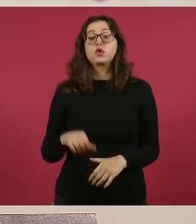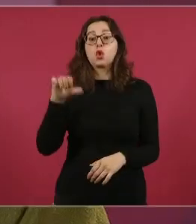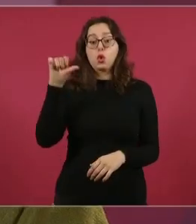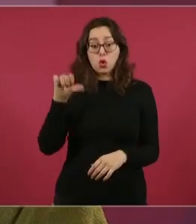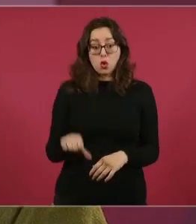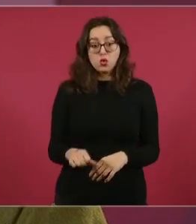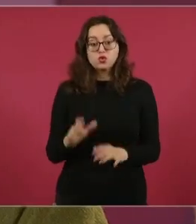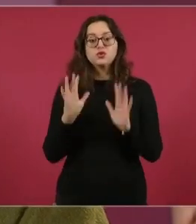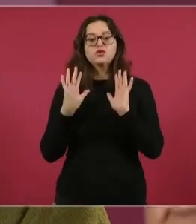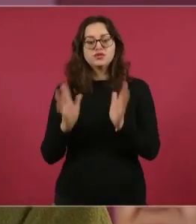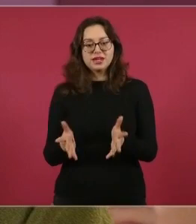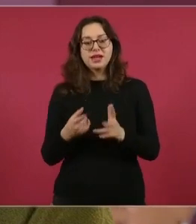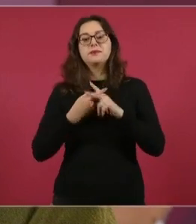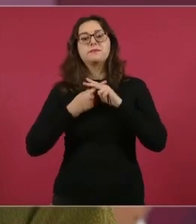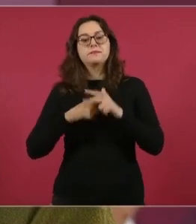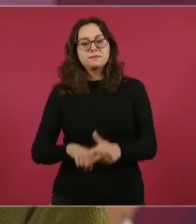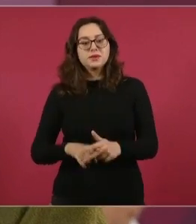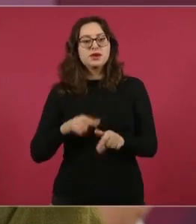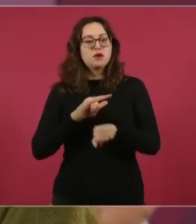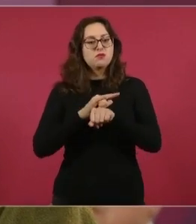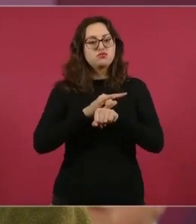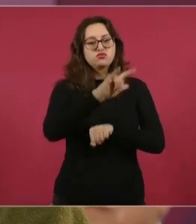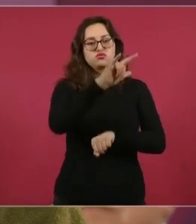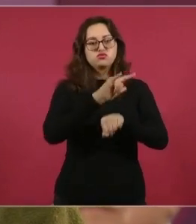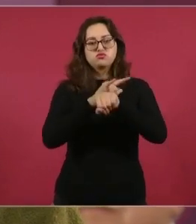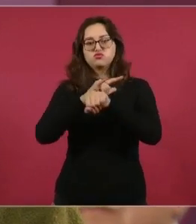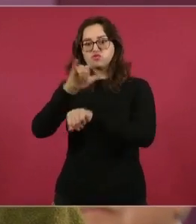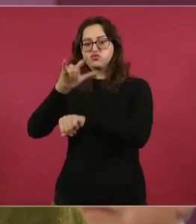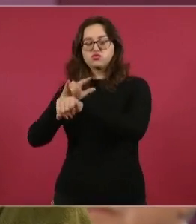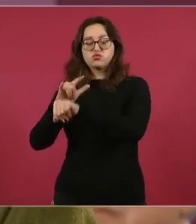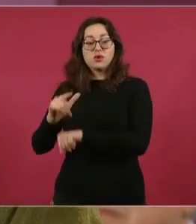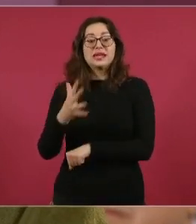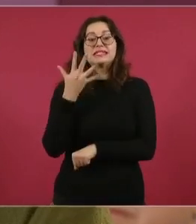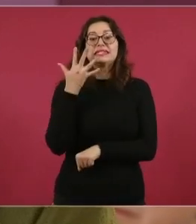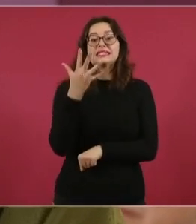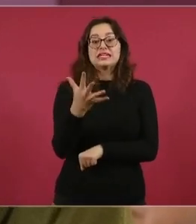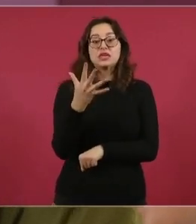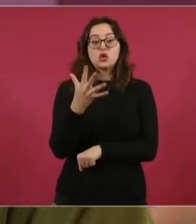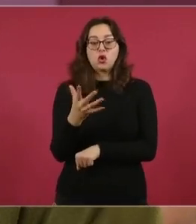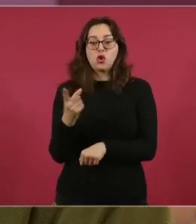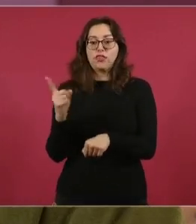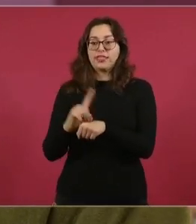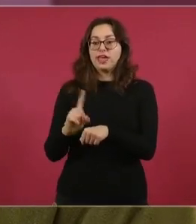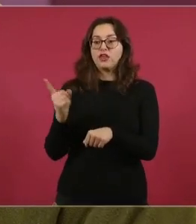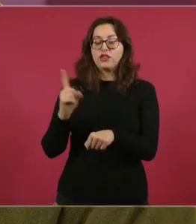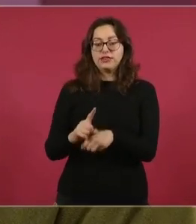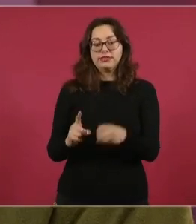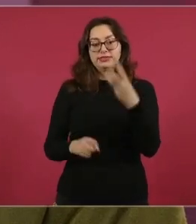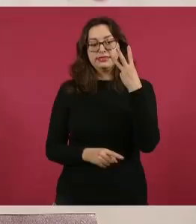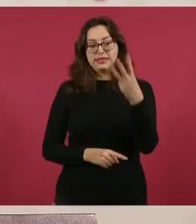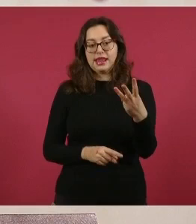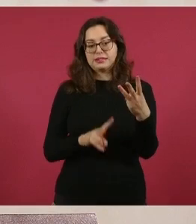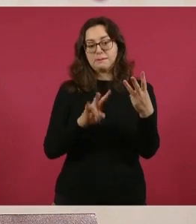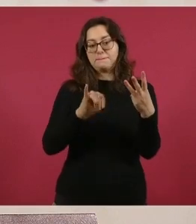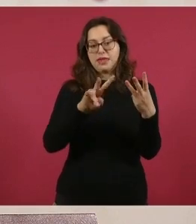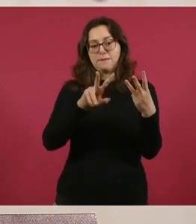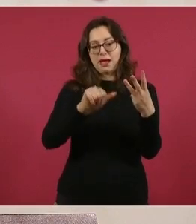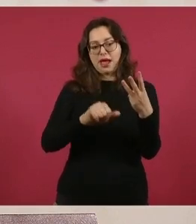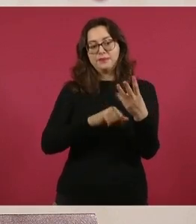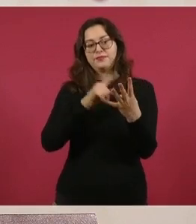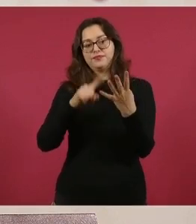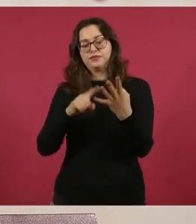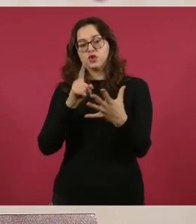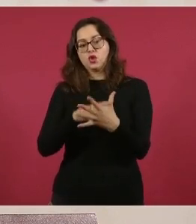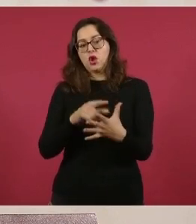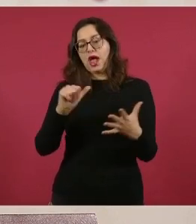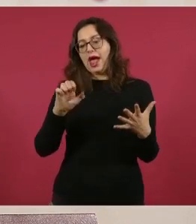hoy ya habrá vuelos nacionales, se tienen contemplados 5 vuelos diarios, 3 de Viva Aerobús y 2 de Aeroméxico. Y